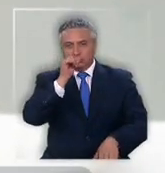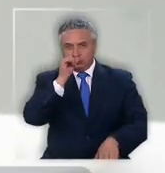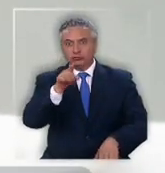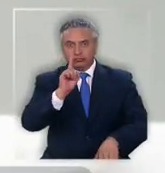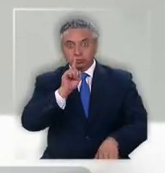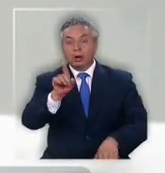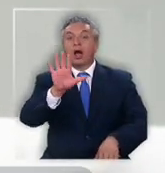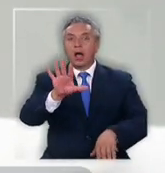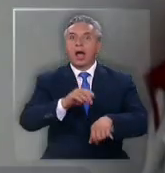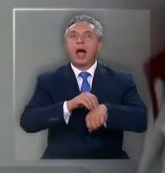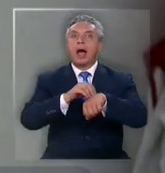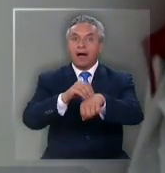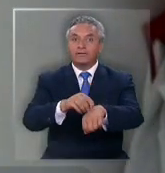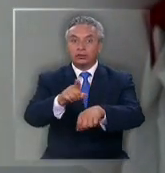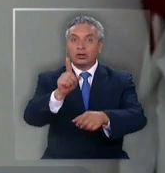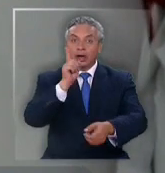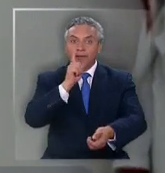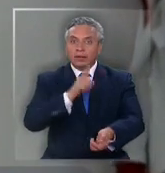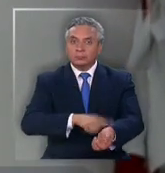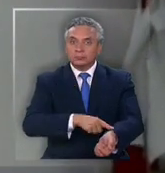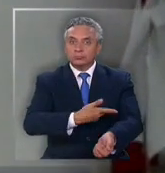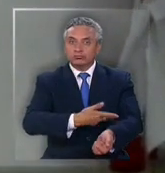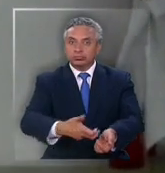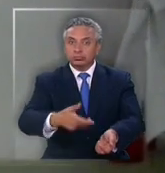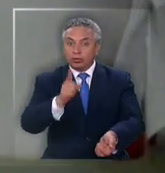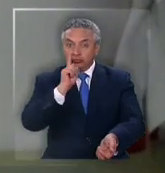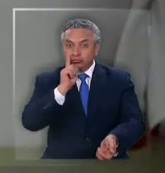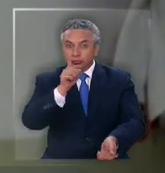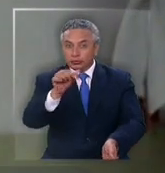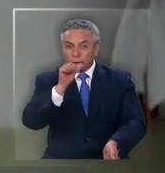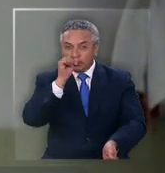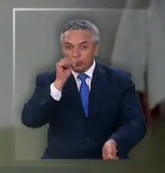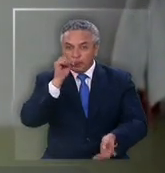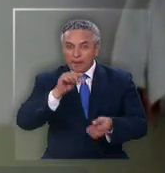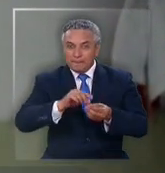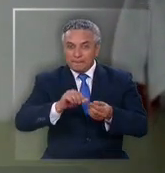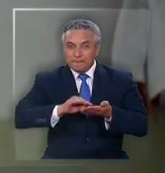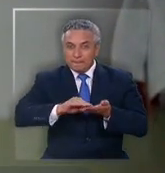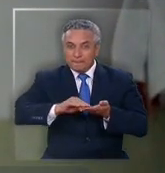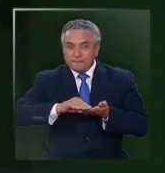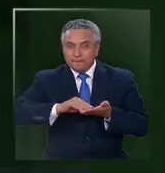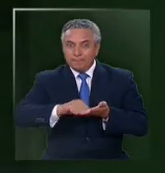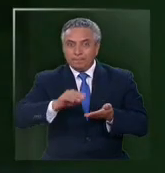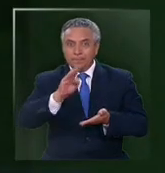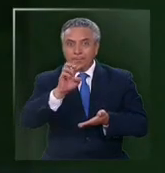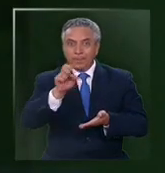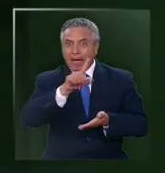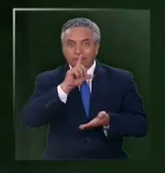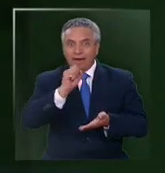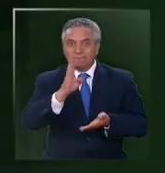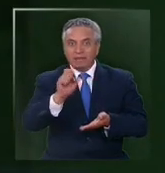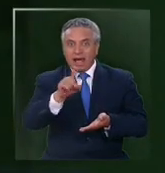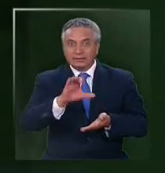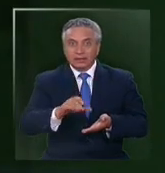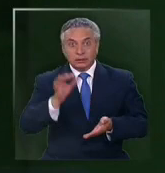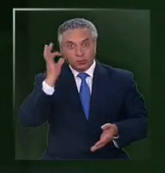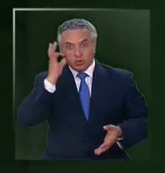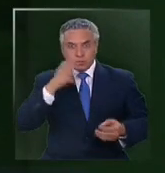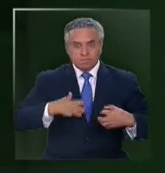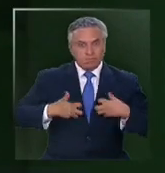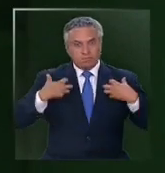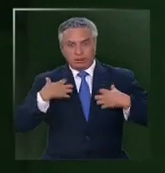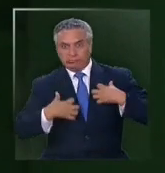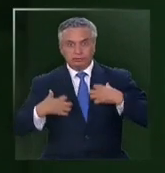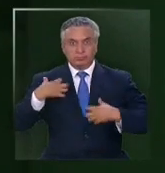que le harían exámenes relativos a pasta base se ofuscó se negó y en el momento que se encontraba